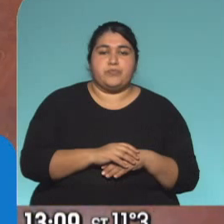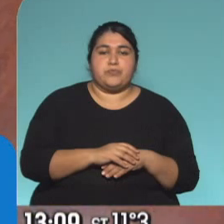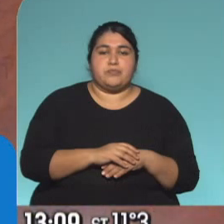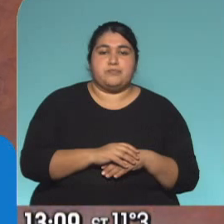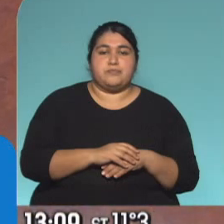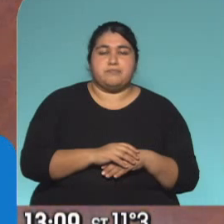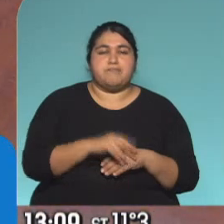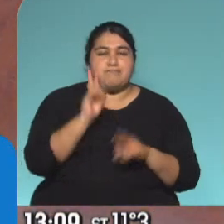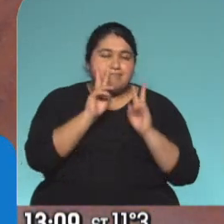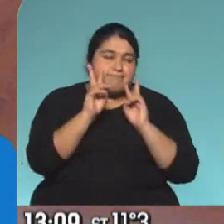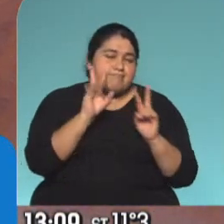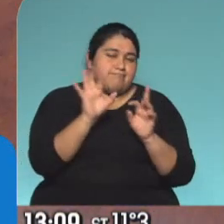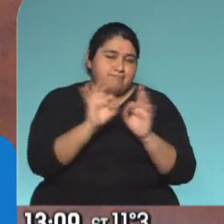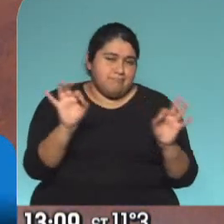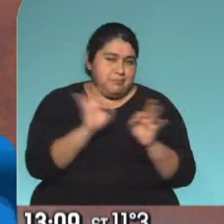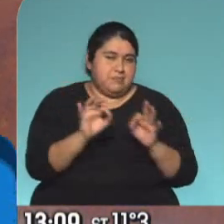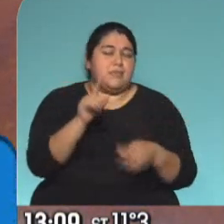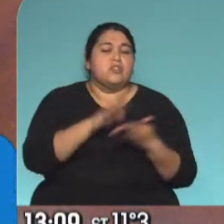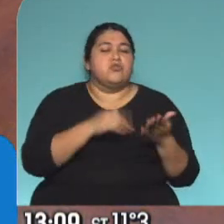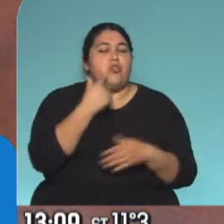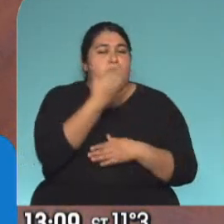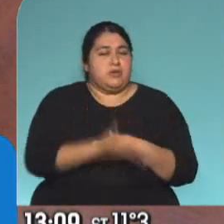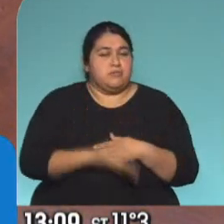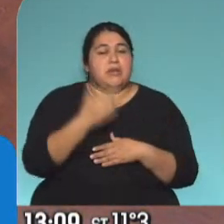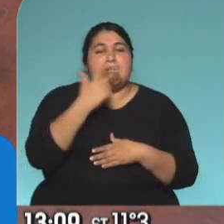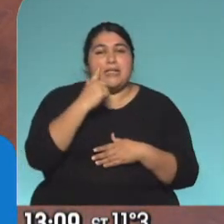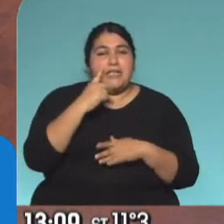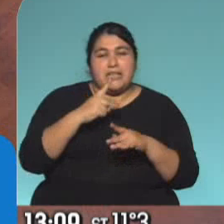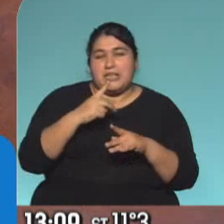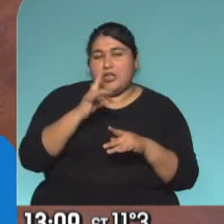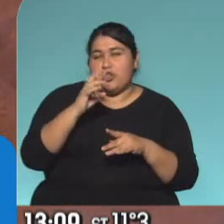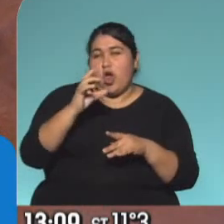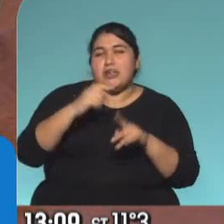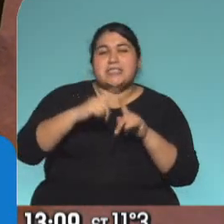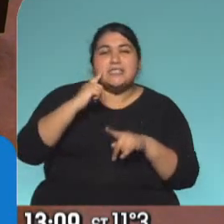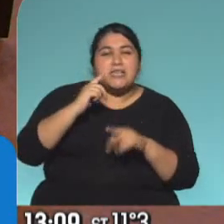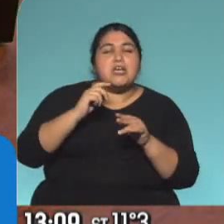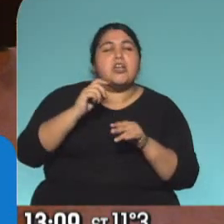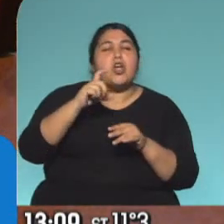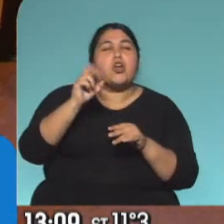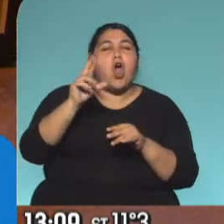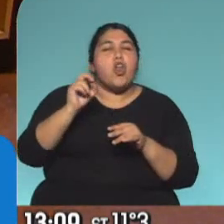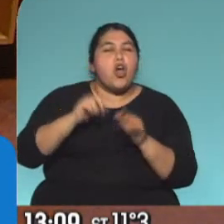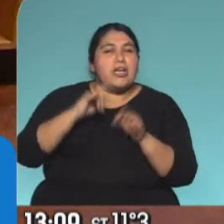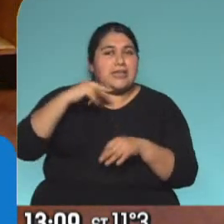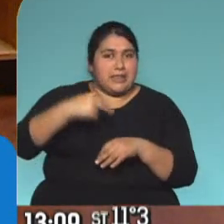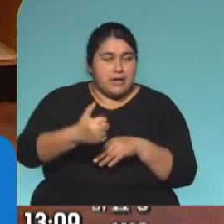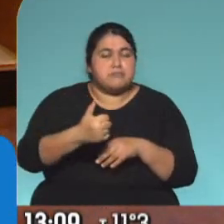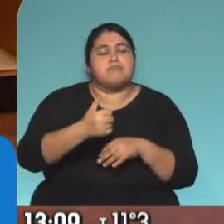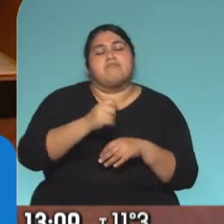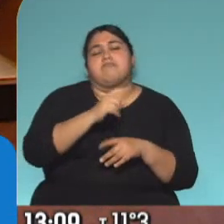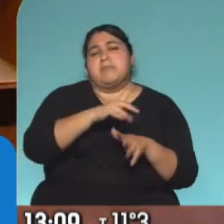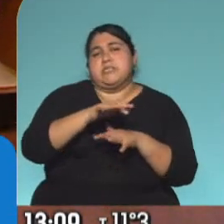Y ahí veíamos las declaraciones de Trump también vinculados al uso de la hidroxicloroquina, algo que fue cambiando permanentemente de opinión. Caso